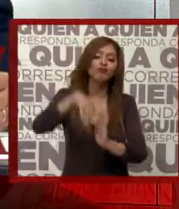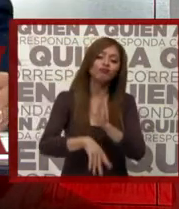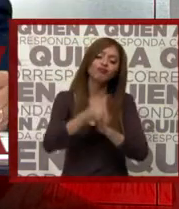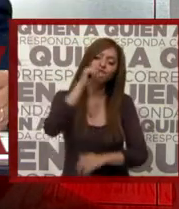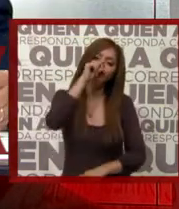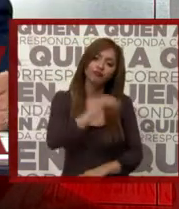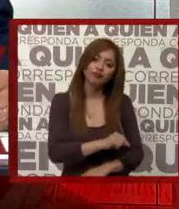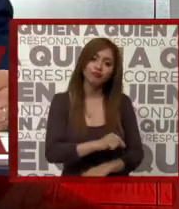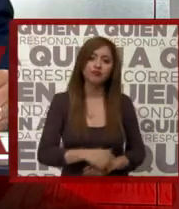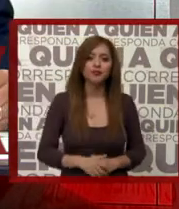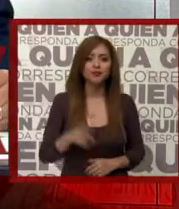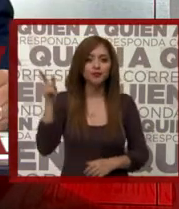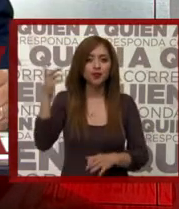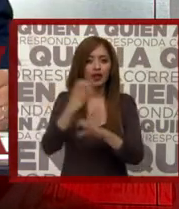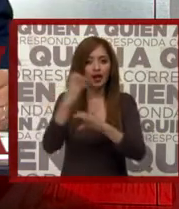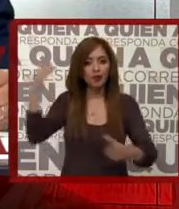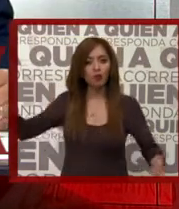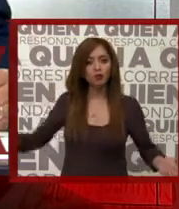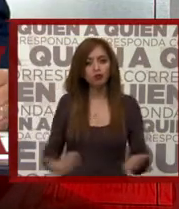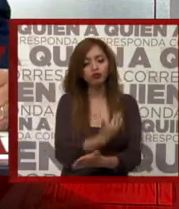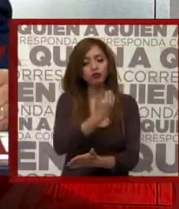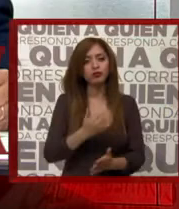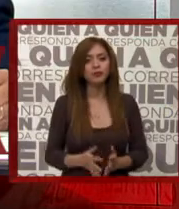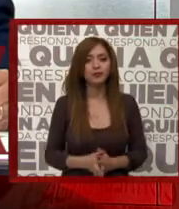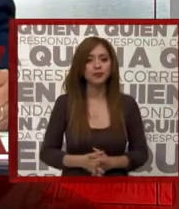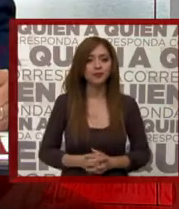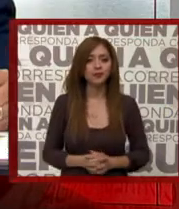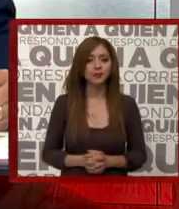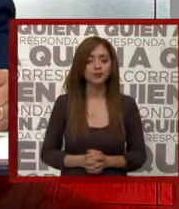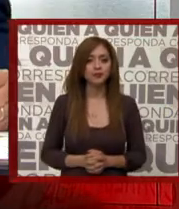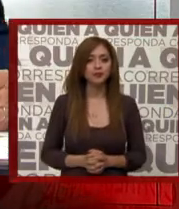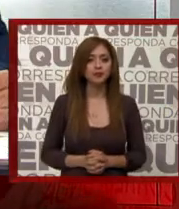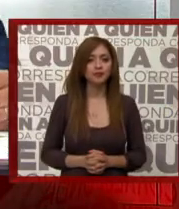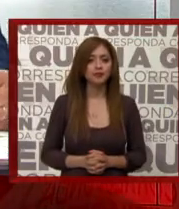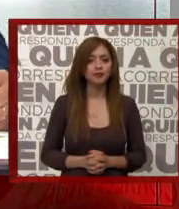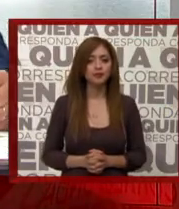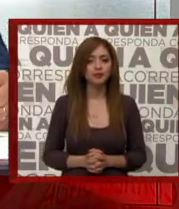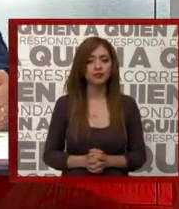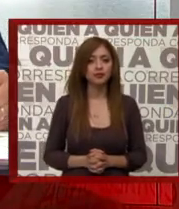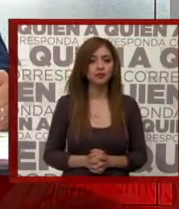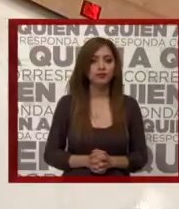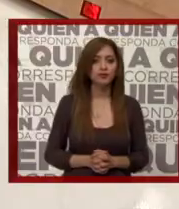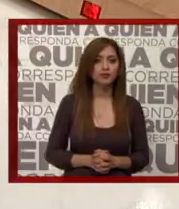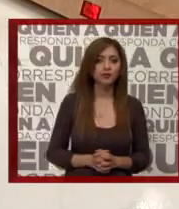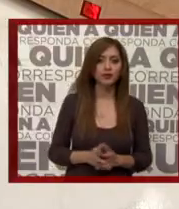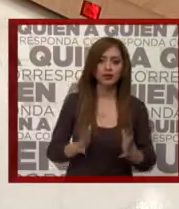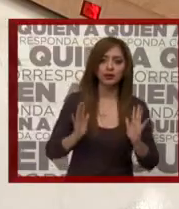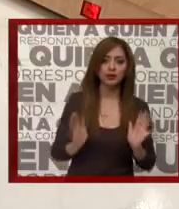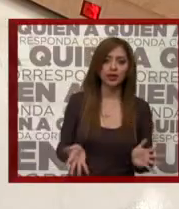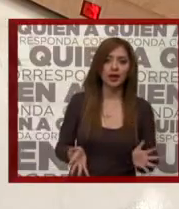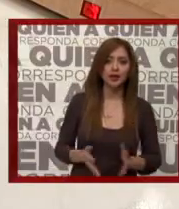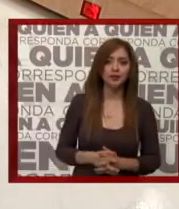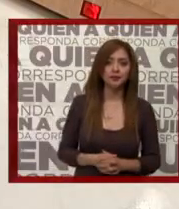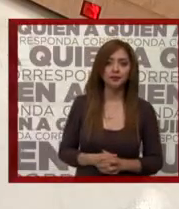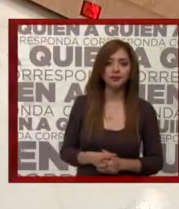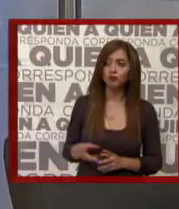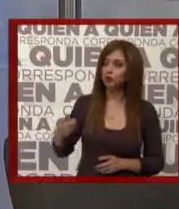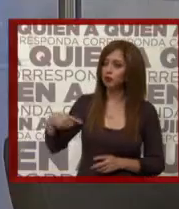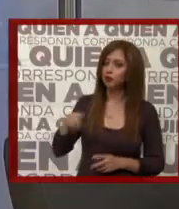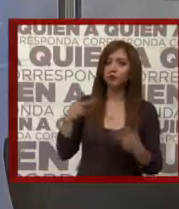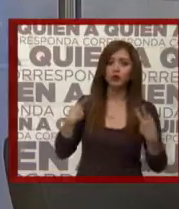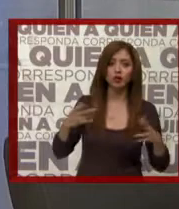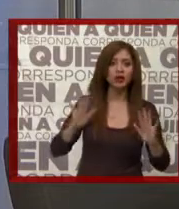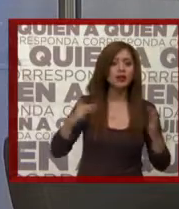en un camión de pasajeros que lo embistió. Ahí está. Bueno. ¿Ya? Todos entendieron la